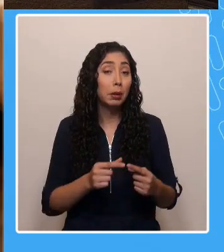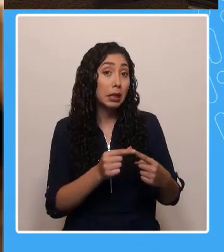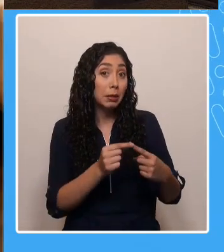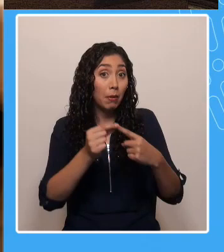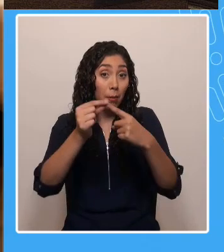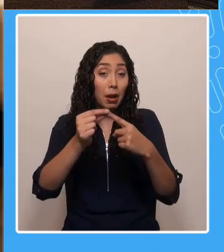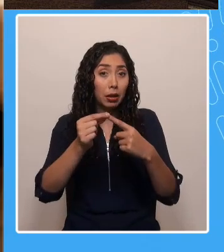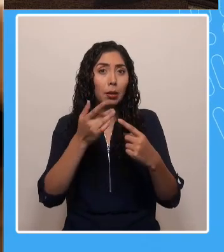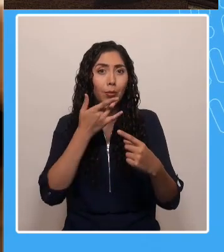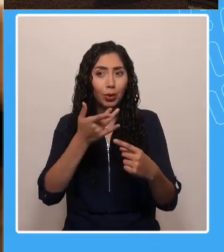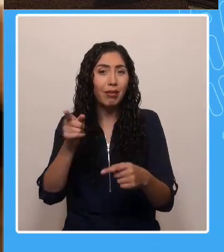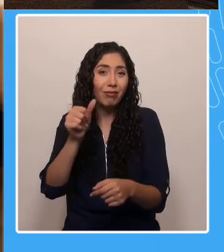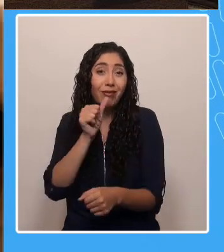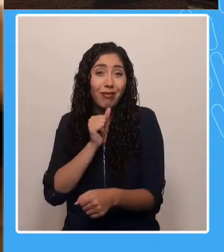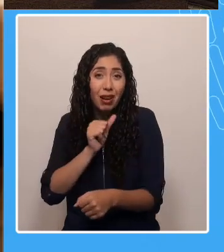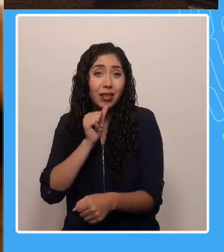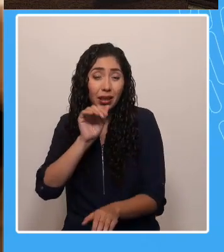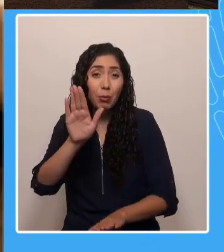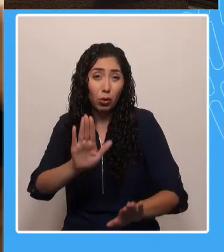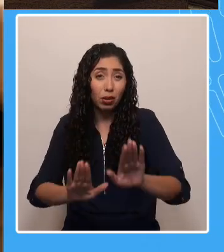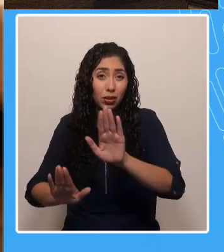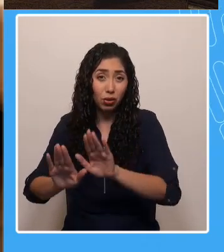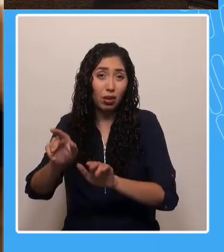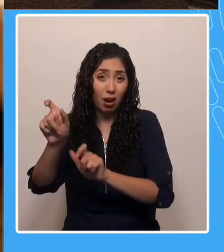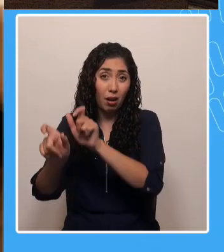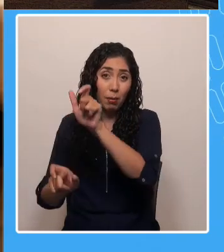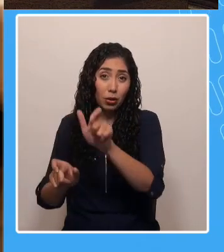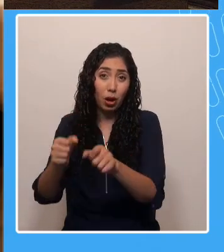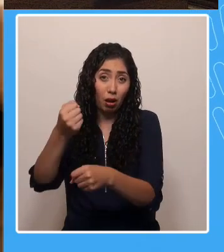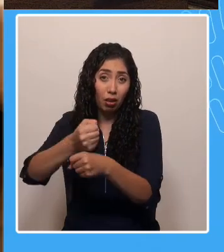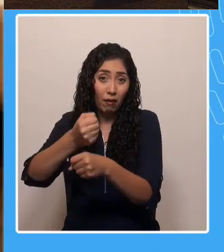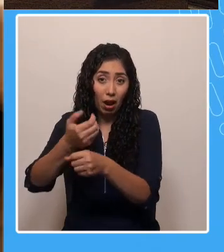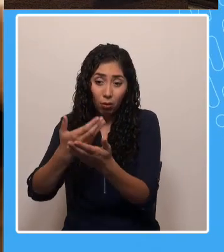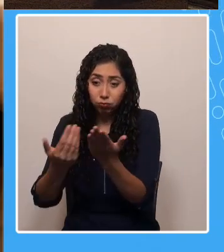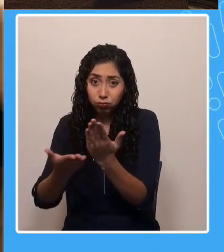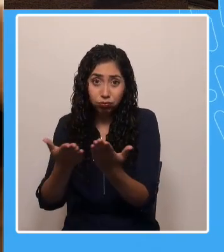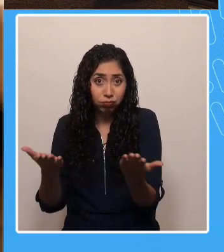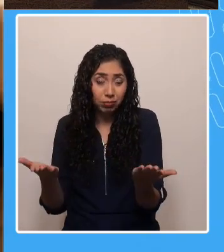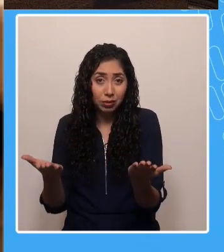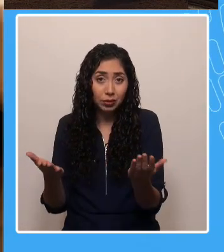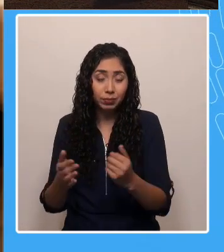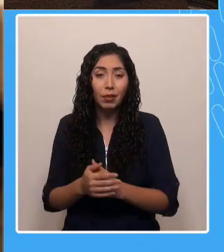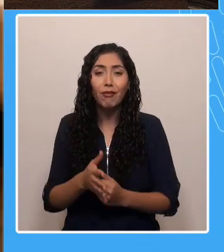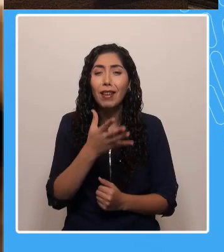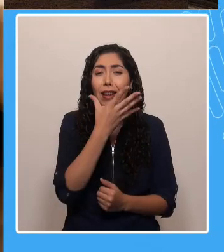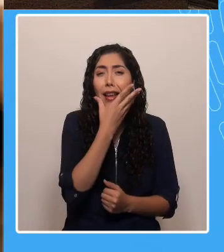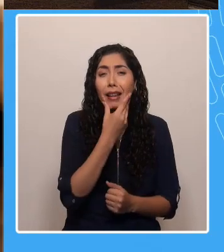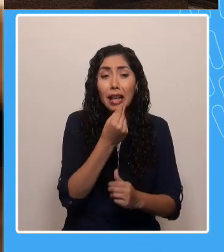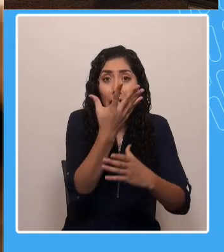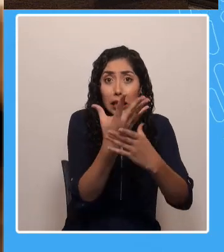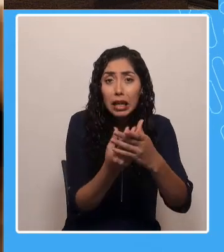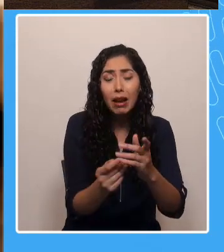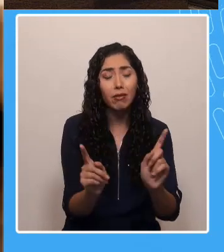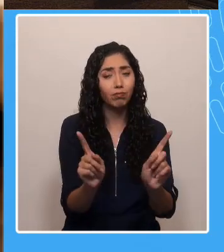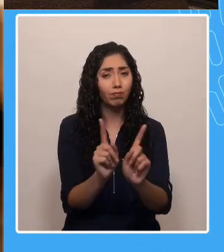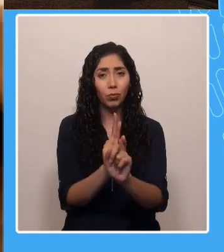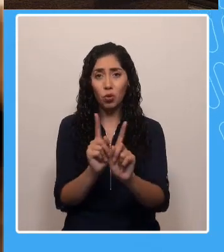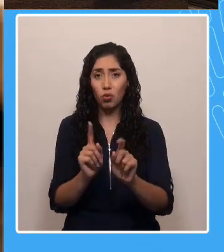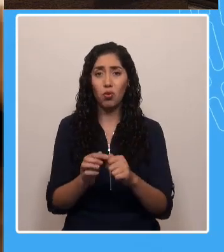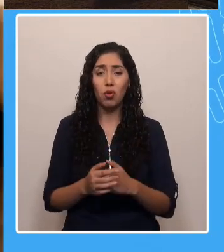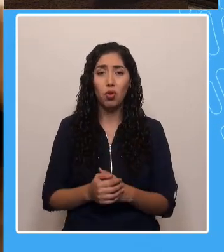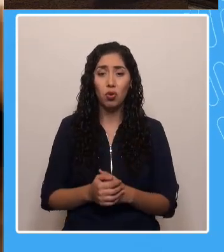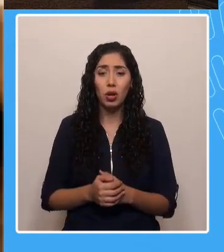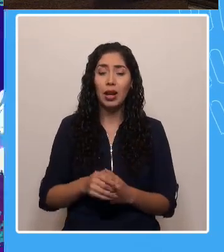la desprotección en la que han sobrevivido. Que no se extinga la belleza, que no se extinga la transmisión de este